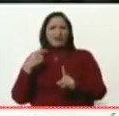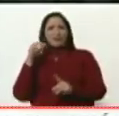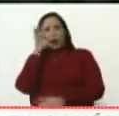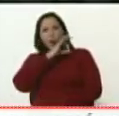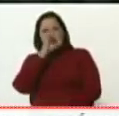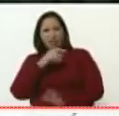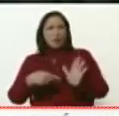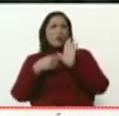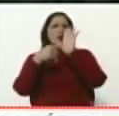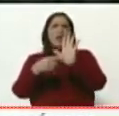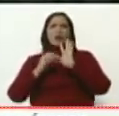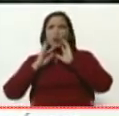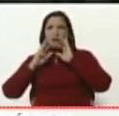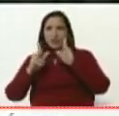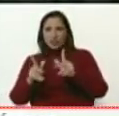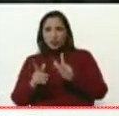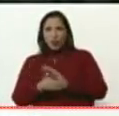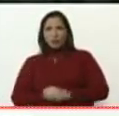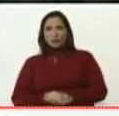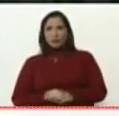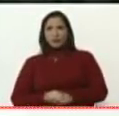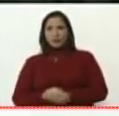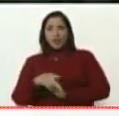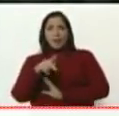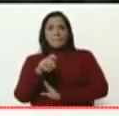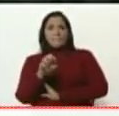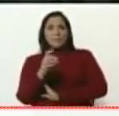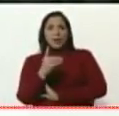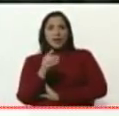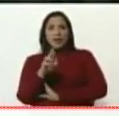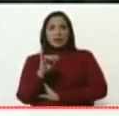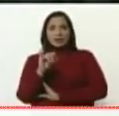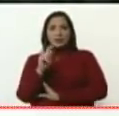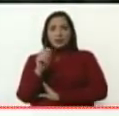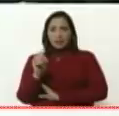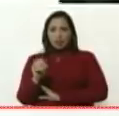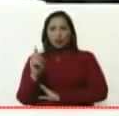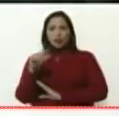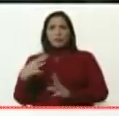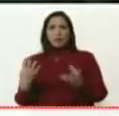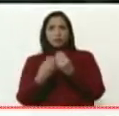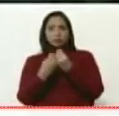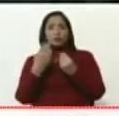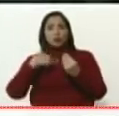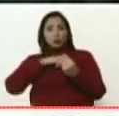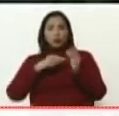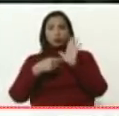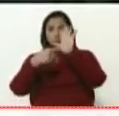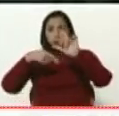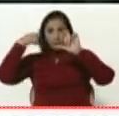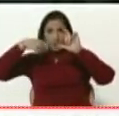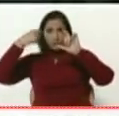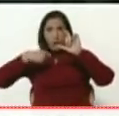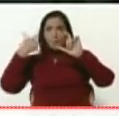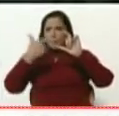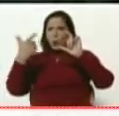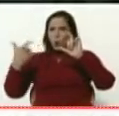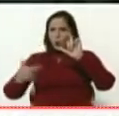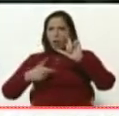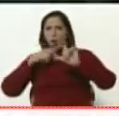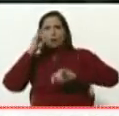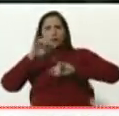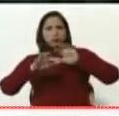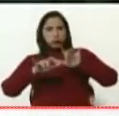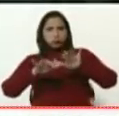una confesión de que Vilca Fernández estaba en relación con este señor Balaguer, no lo vamos a mostrar, si quieren búsquelo en las redes, ahí está de